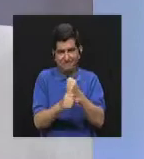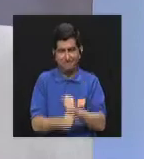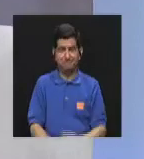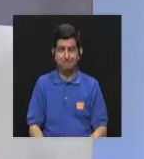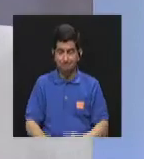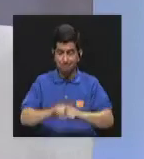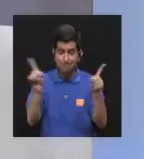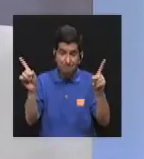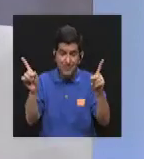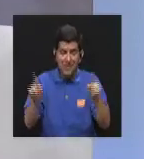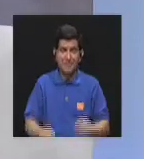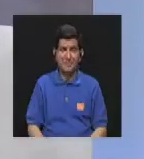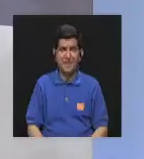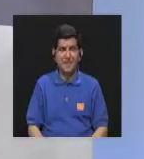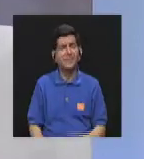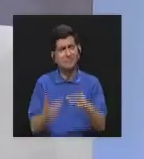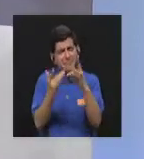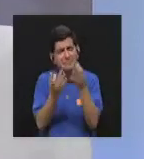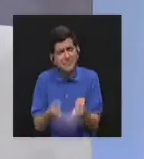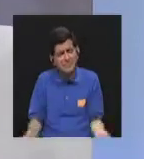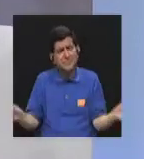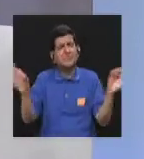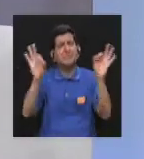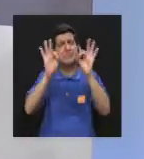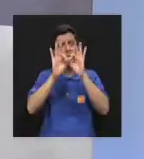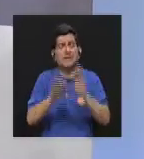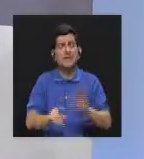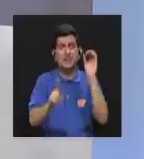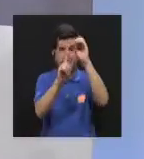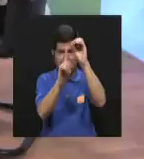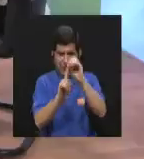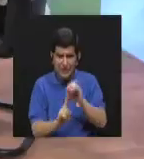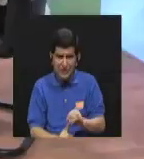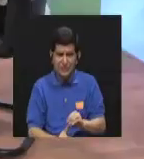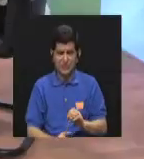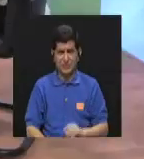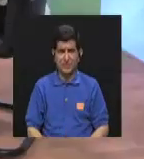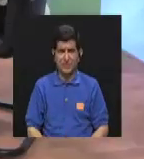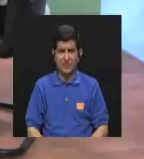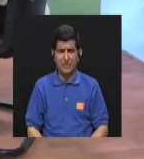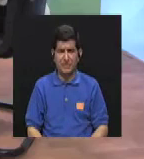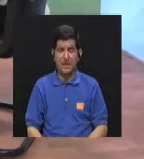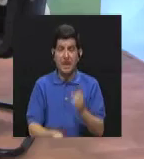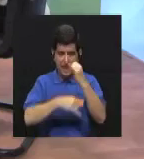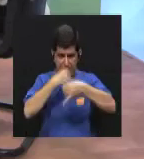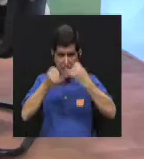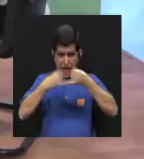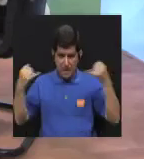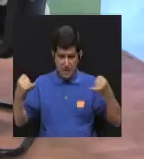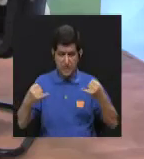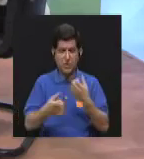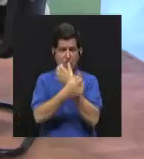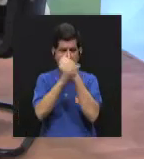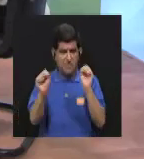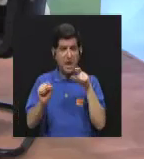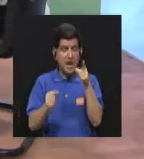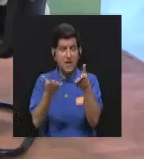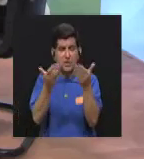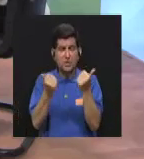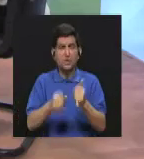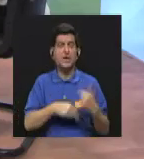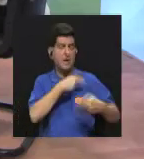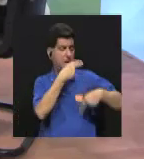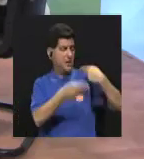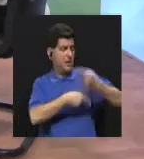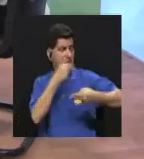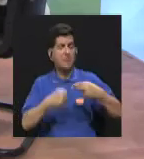supuesto. Pero que quedara, sobre todo porque es importante los objetivos, rescatar el idioma. Así es. Y que ellos lo quieren como un legado